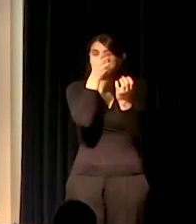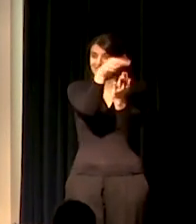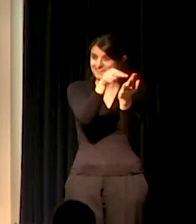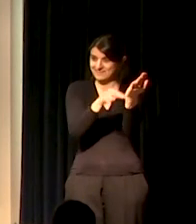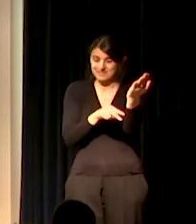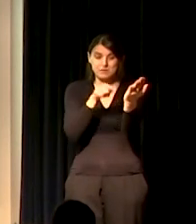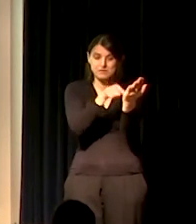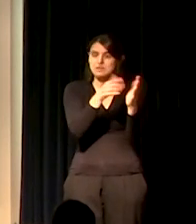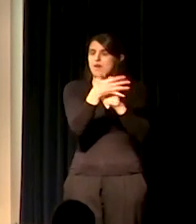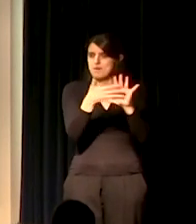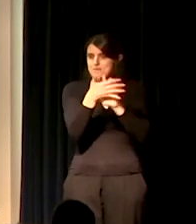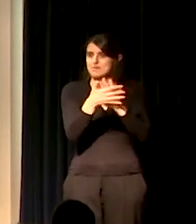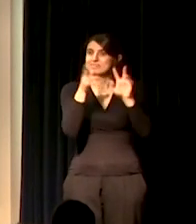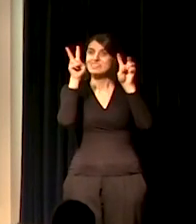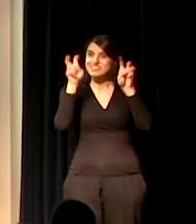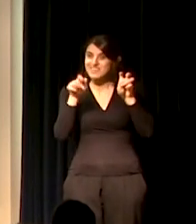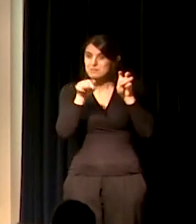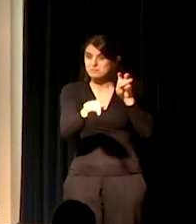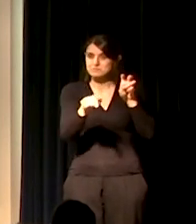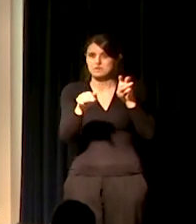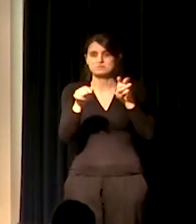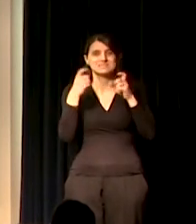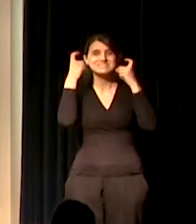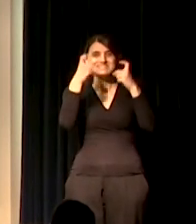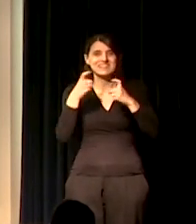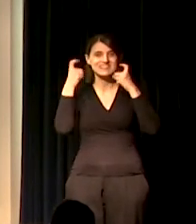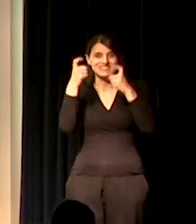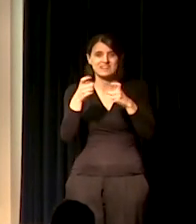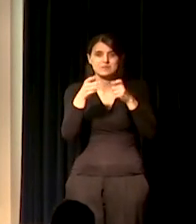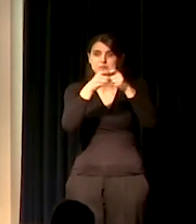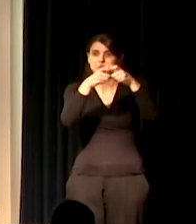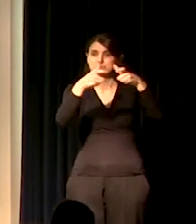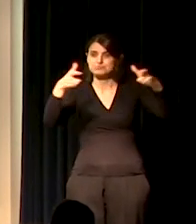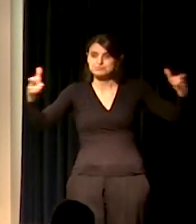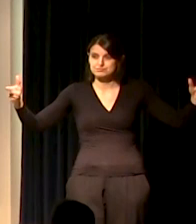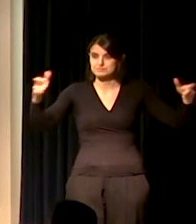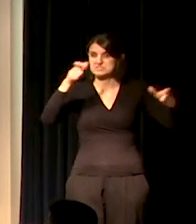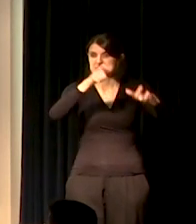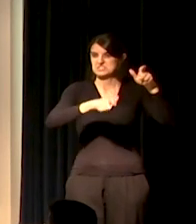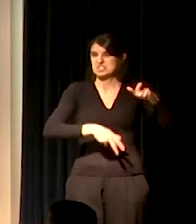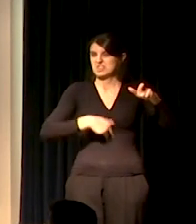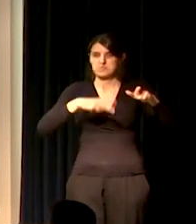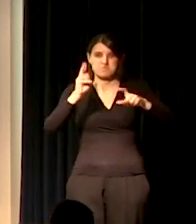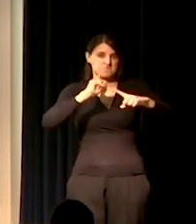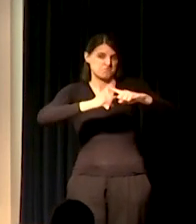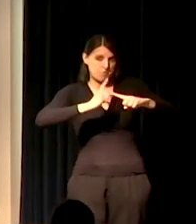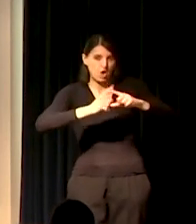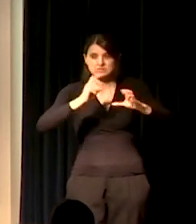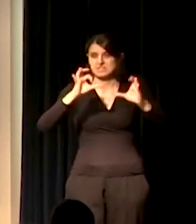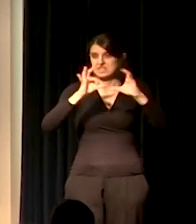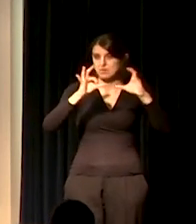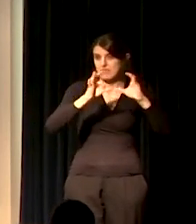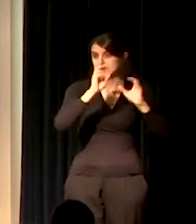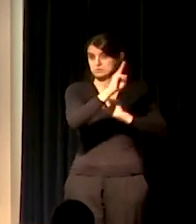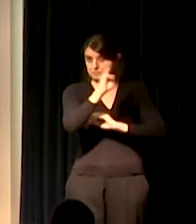realmente donde pone el foco es precisamente también en mitigar y contrarrestar el aumento de los populismos nacionalistas, no sé si os suena a Vox, Ciudadanos, etc., y